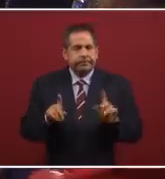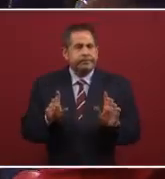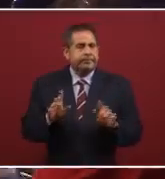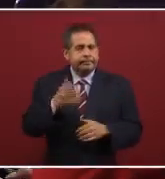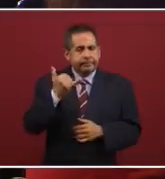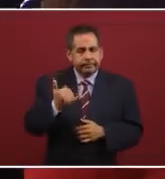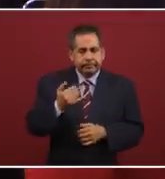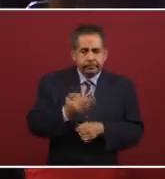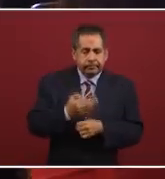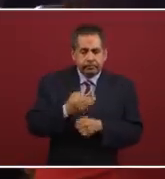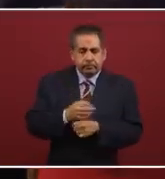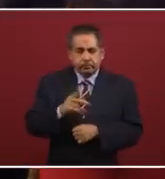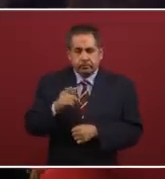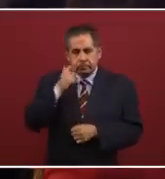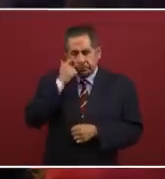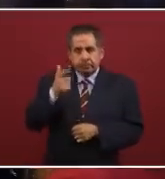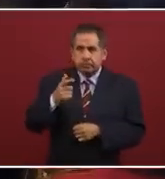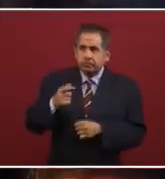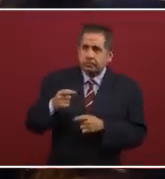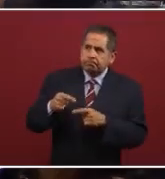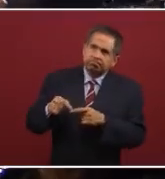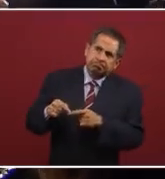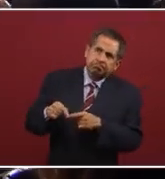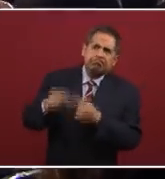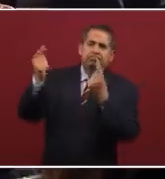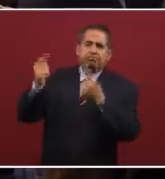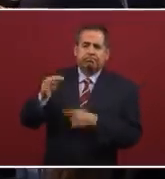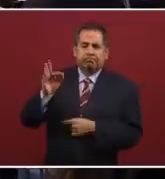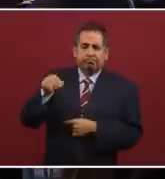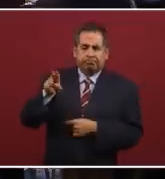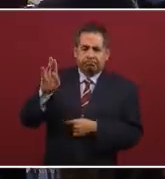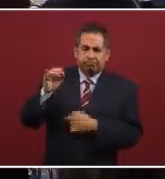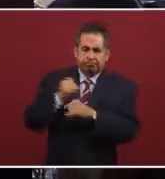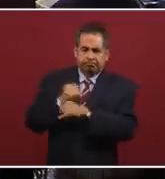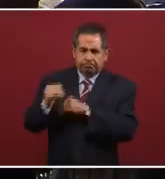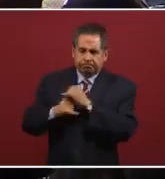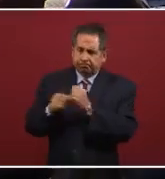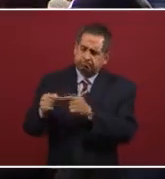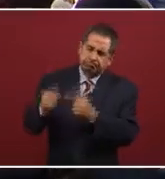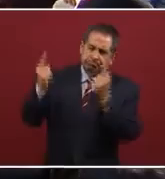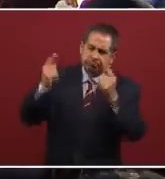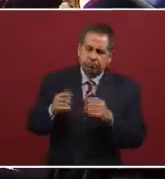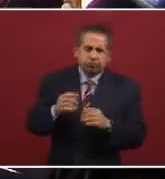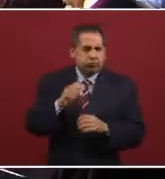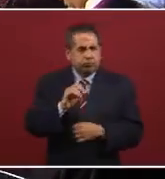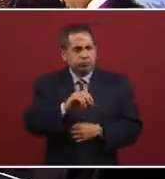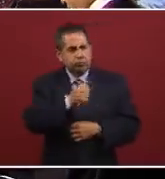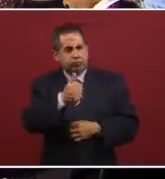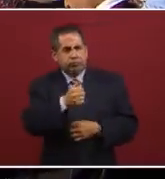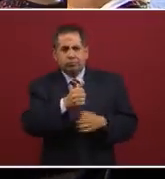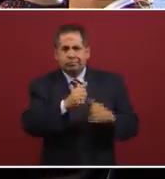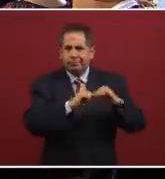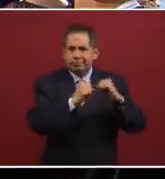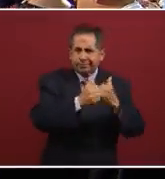queremos una ruptura con el Fondo Monetario Internacional ni con ningún organismo